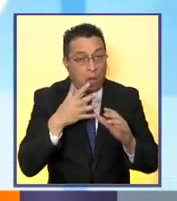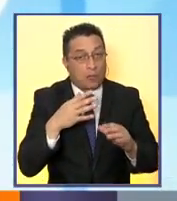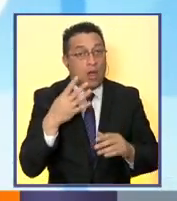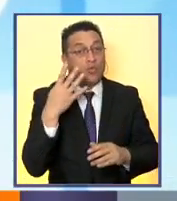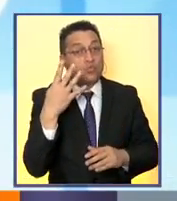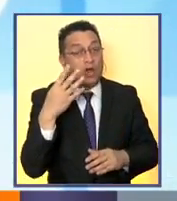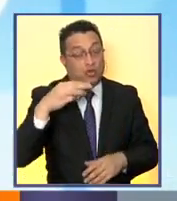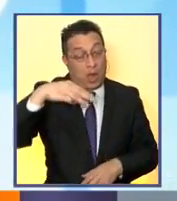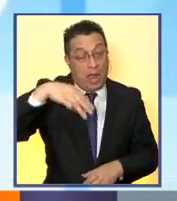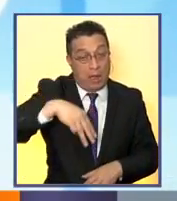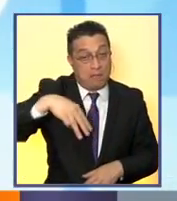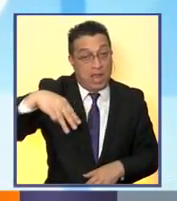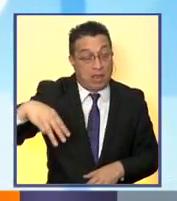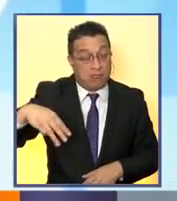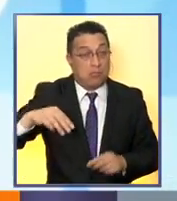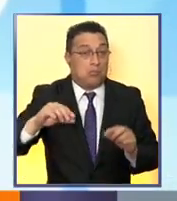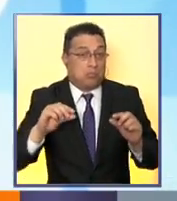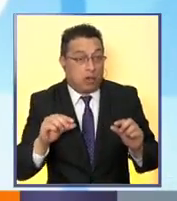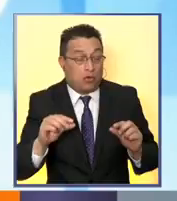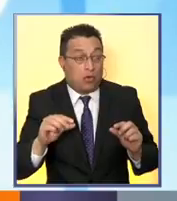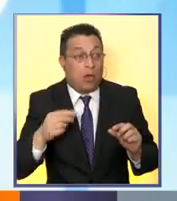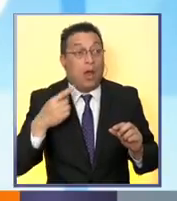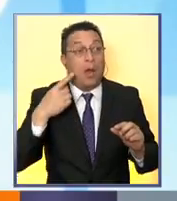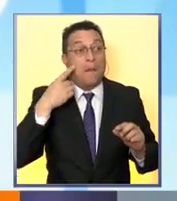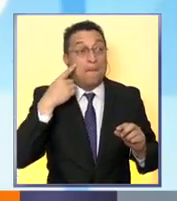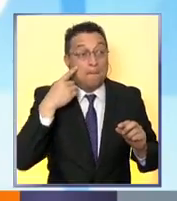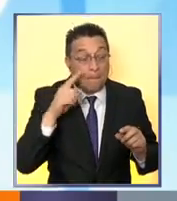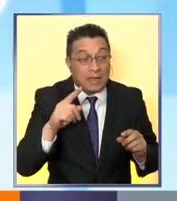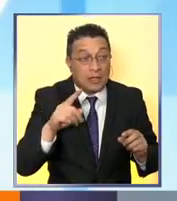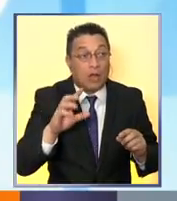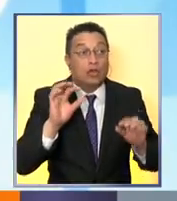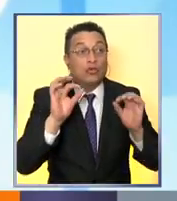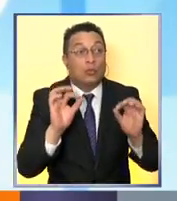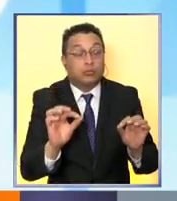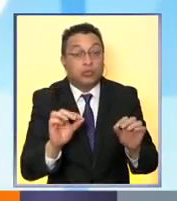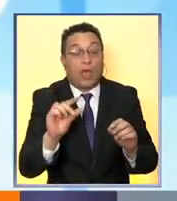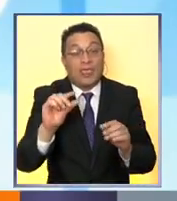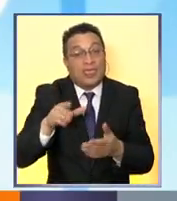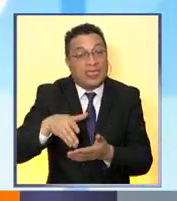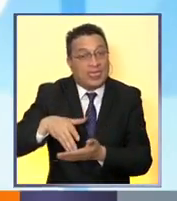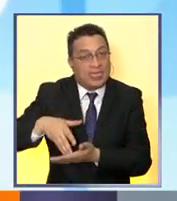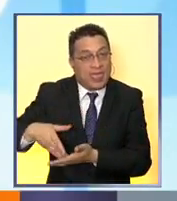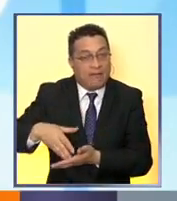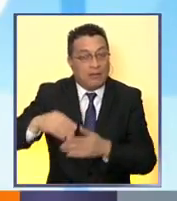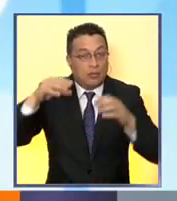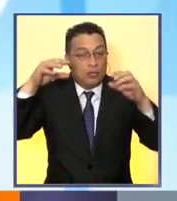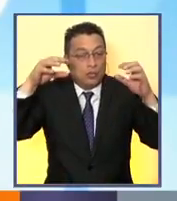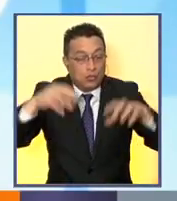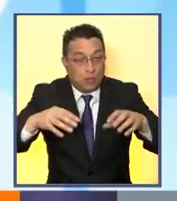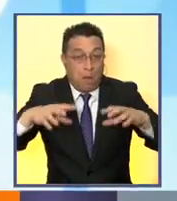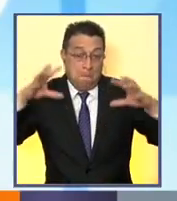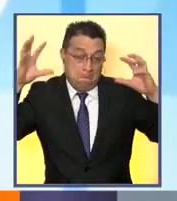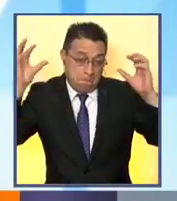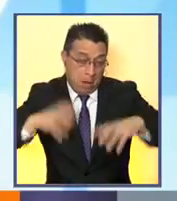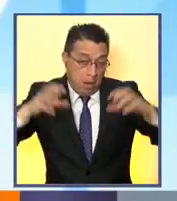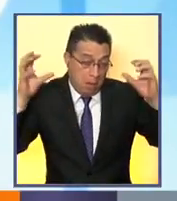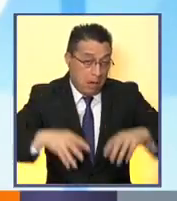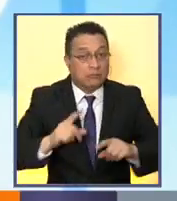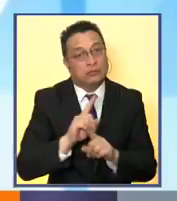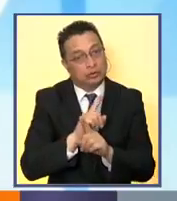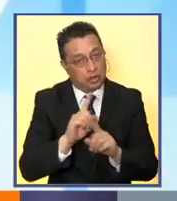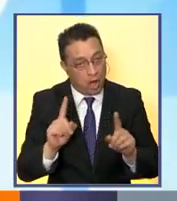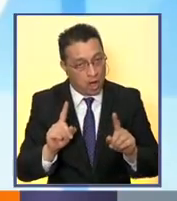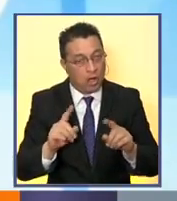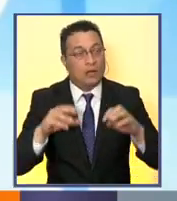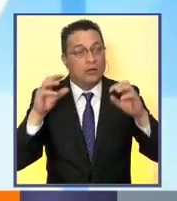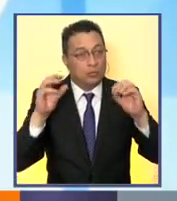4 milímetros. Pero pensemos que es una condición que es de características débiles, no se concentra una gran cantidad de precipitación y